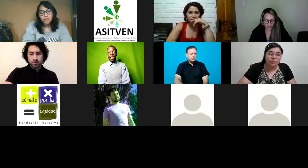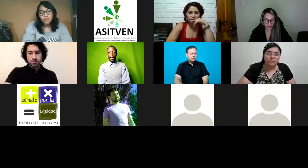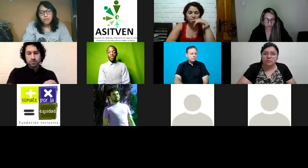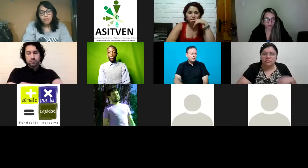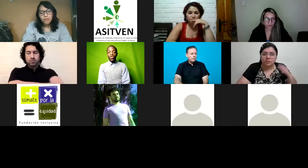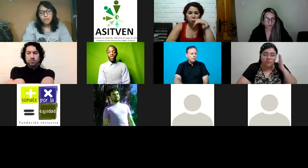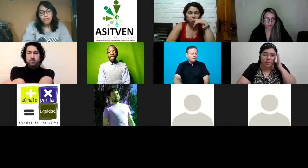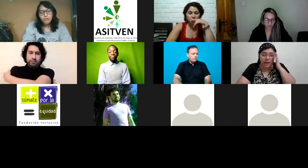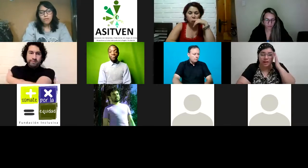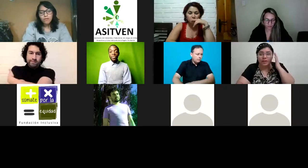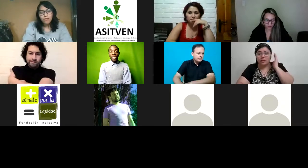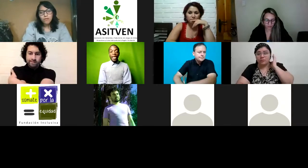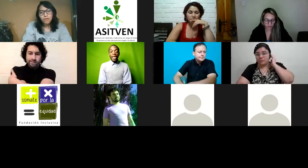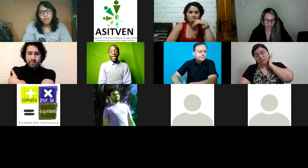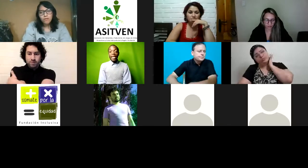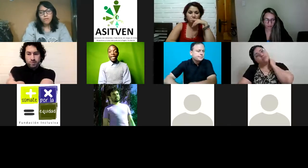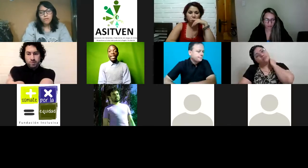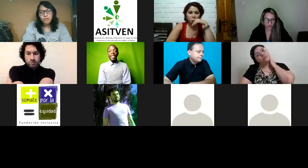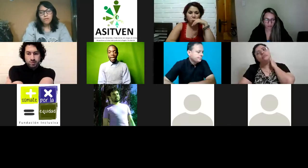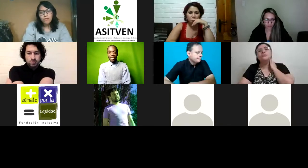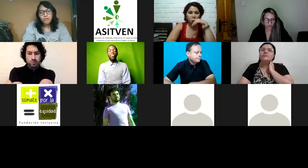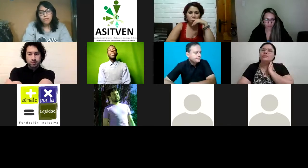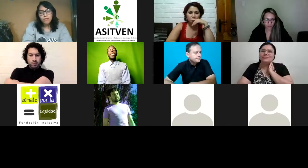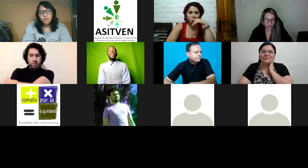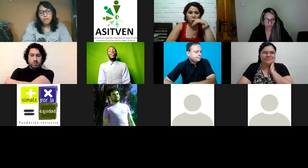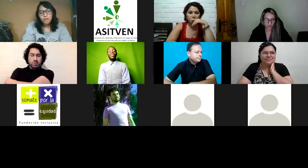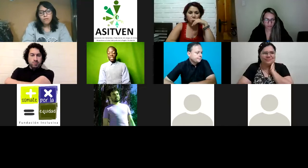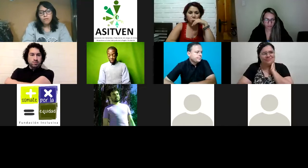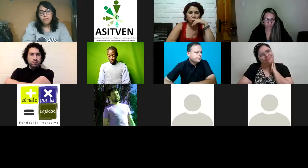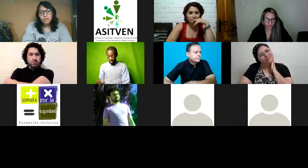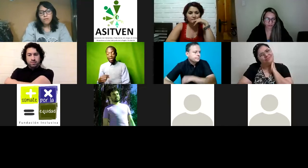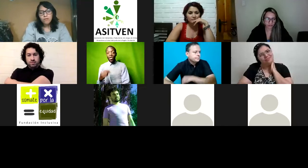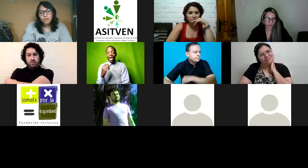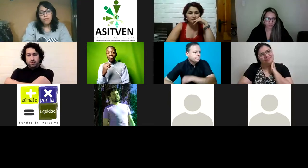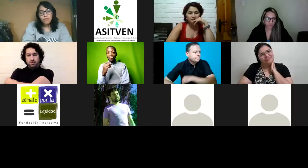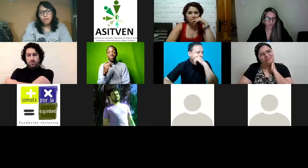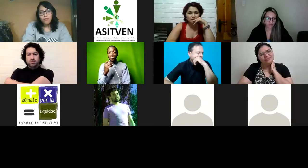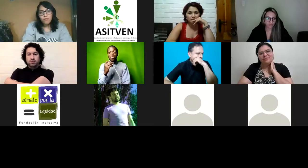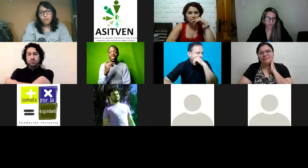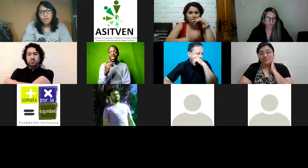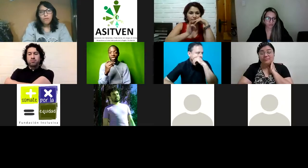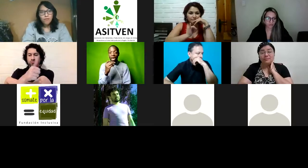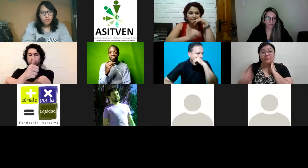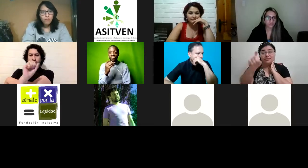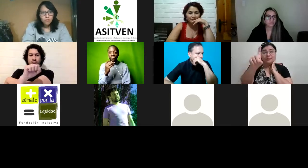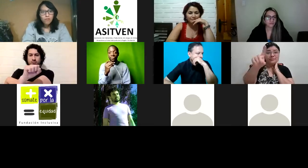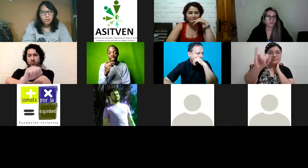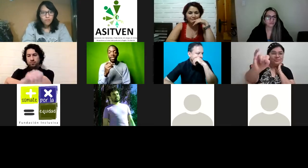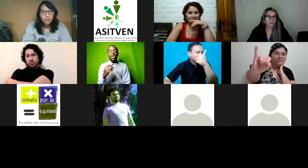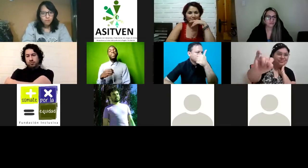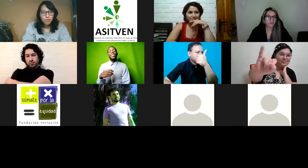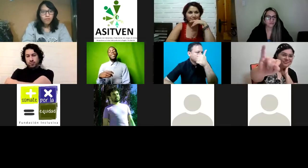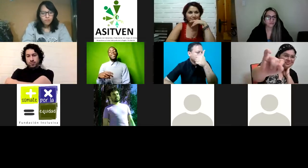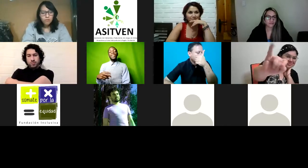Sí, exacto, o sea... Y de la región. Y de la región. ¿Sí se escucha? ¿Se escucha? ¿Se escucha? Sí,